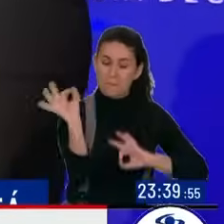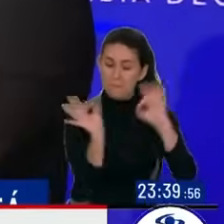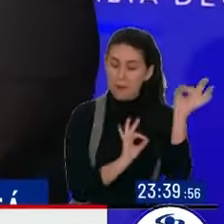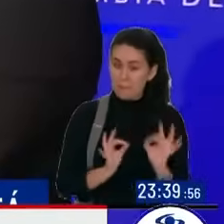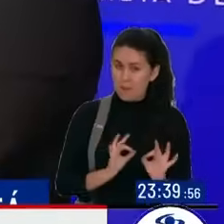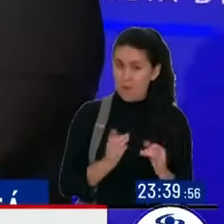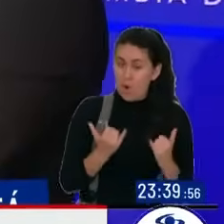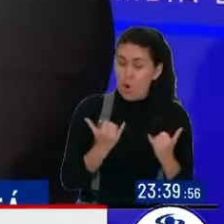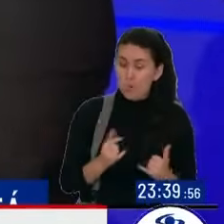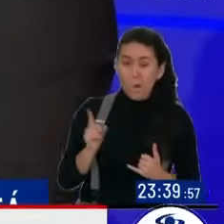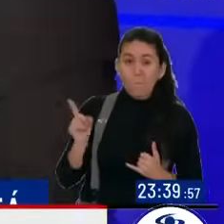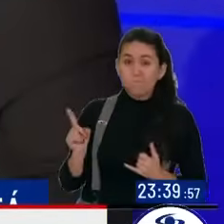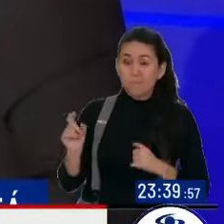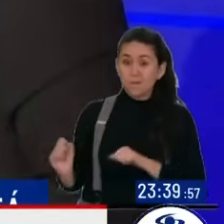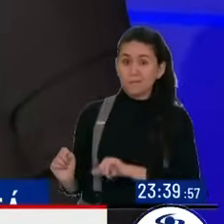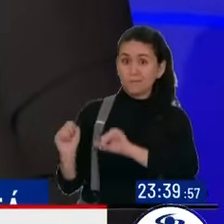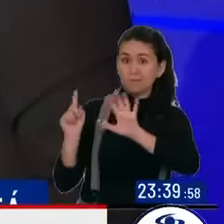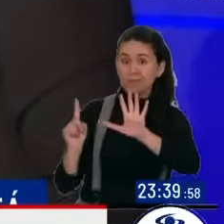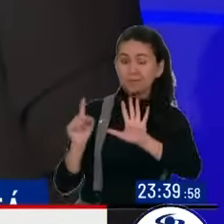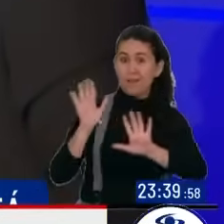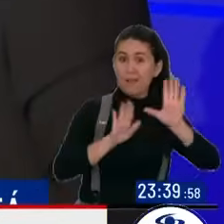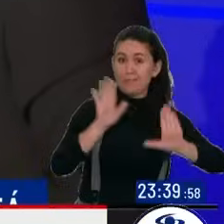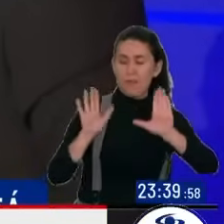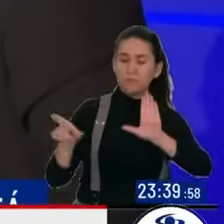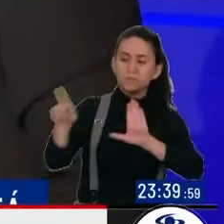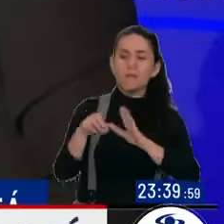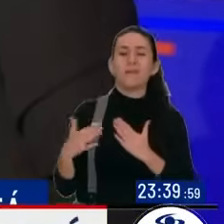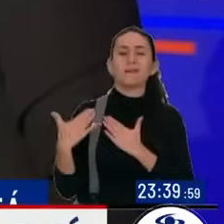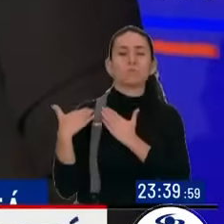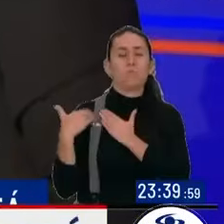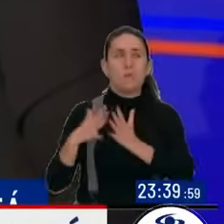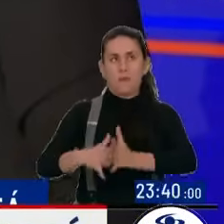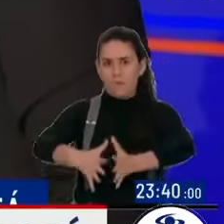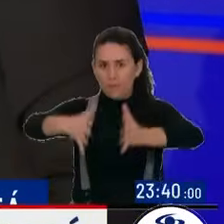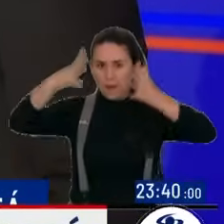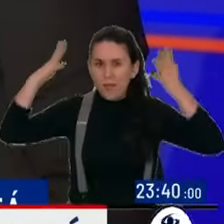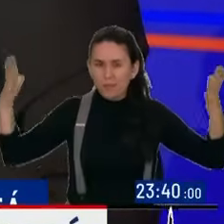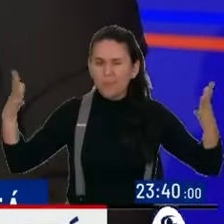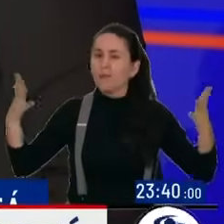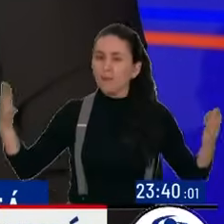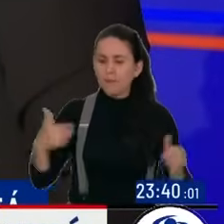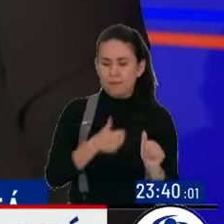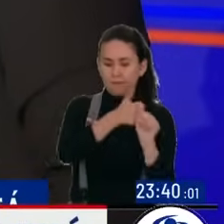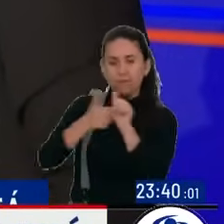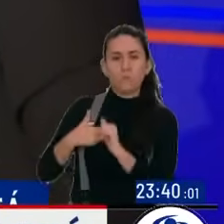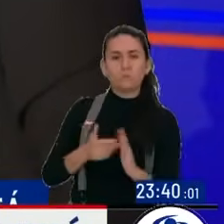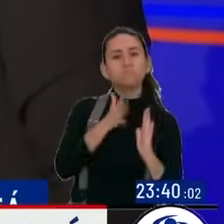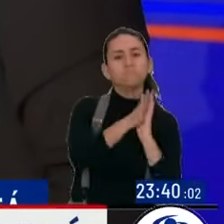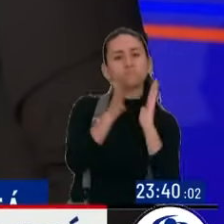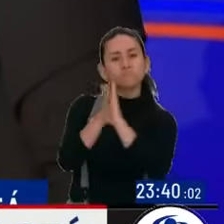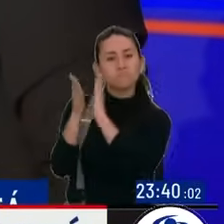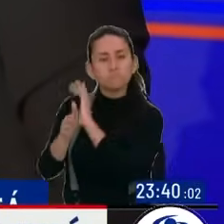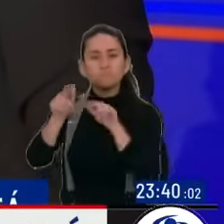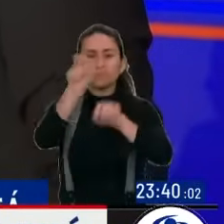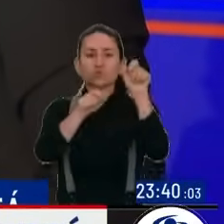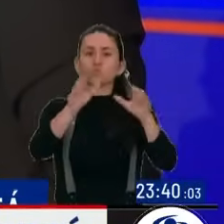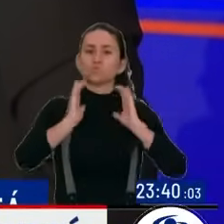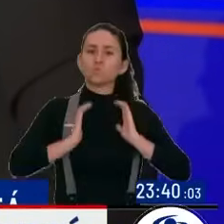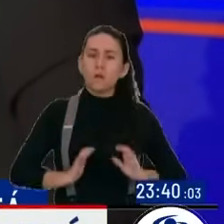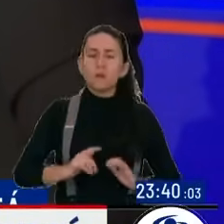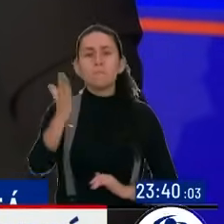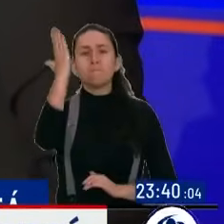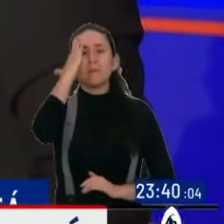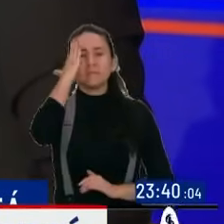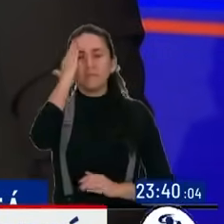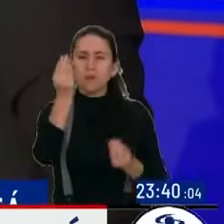que van a hoy aparecer ahí tienen la enorme responsabilidad es de contarle a la ciudadanía qué van a hacer para